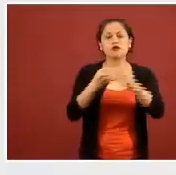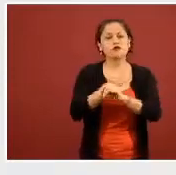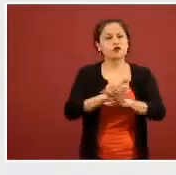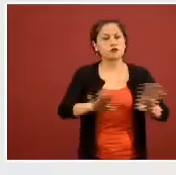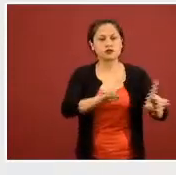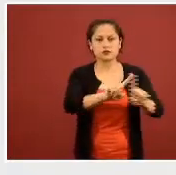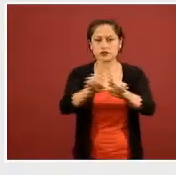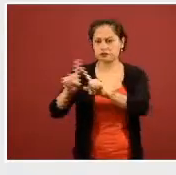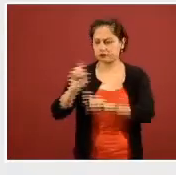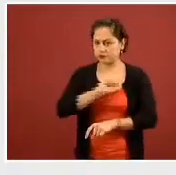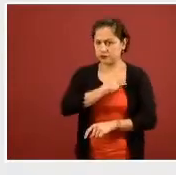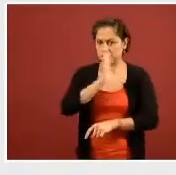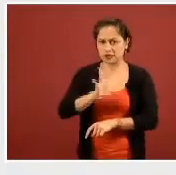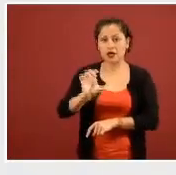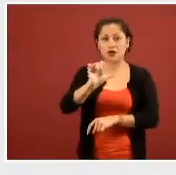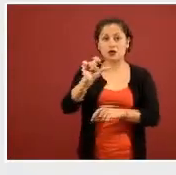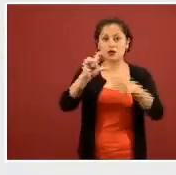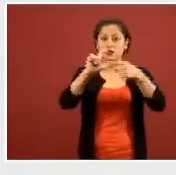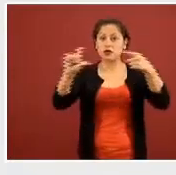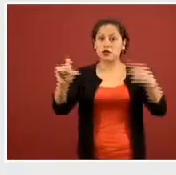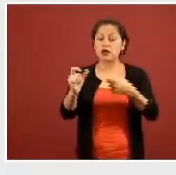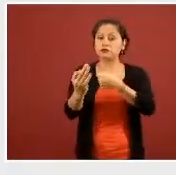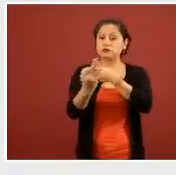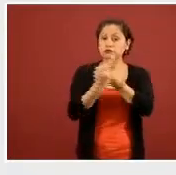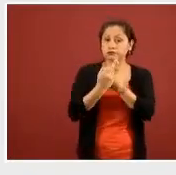de prevención, por favor.